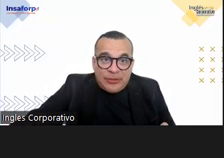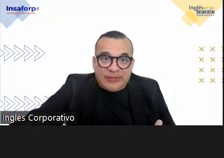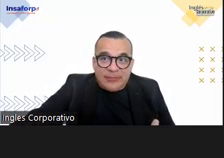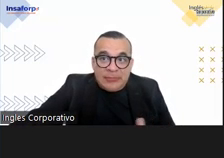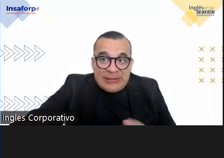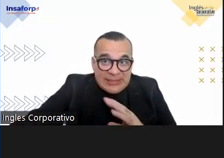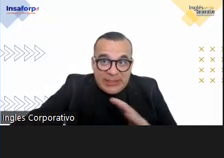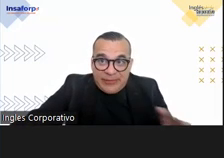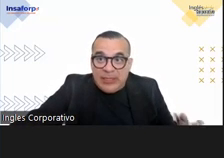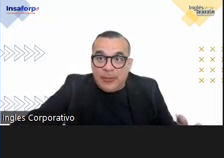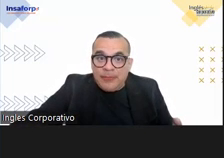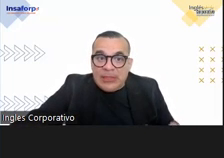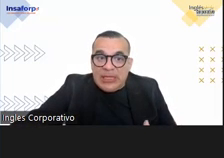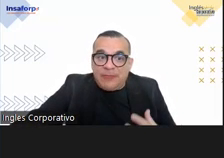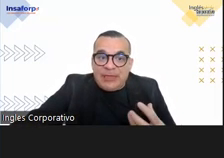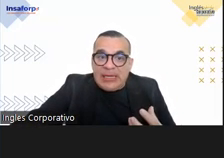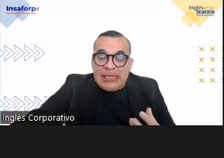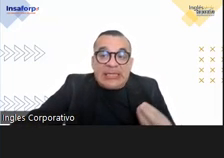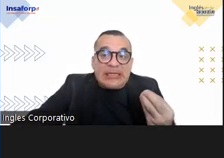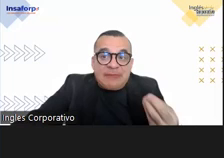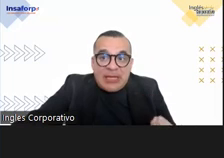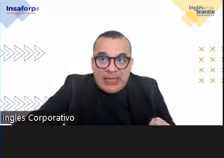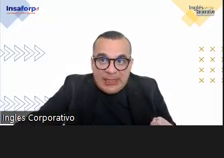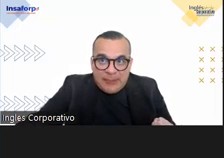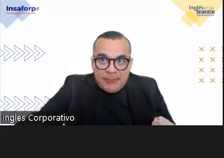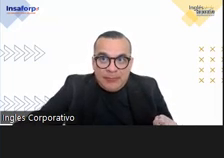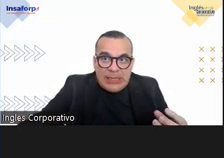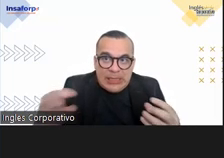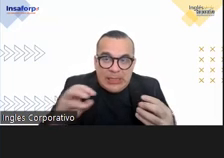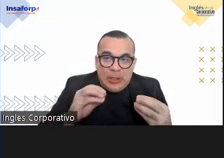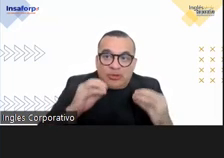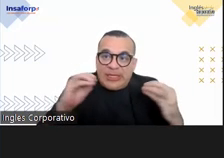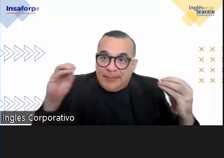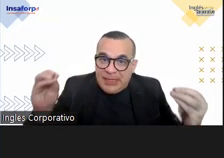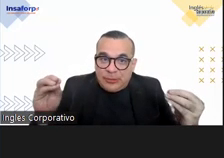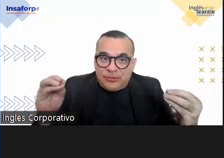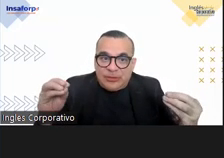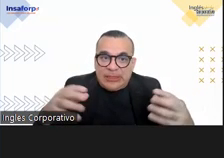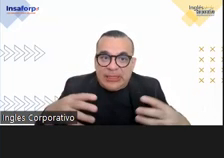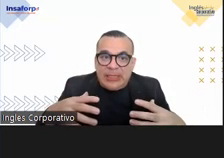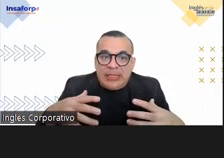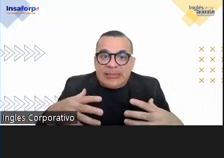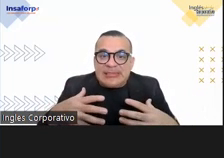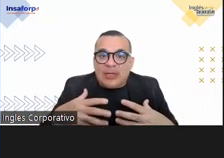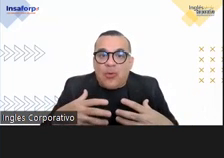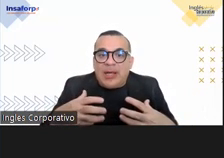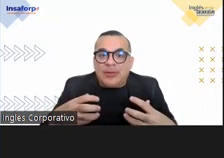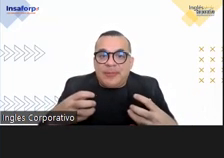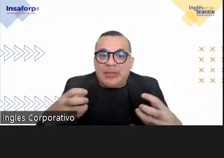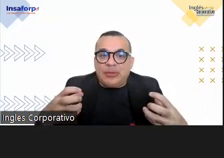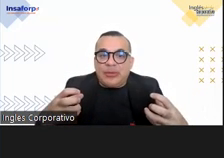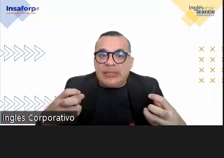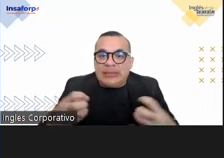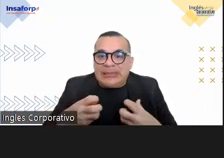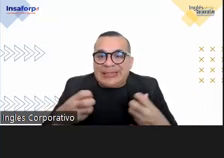toma de decisiones, describirlo y al final identificar los elementos de este cuadro